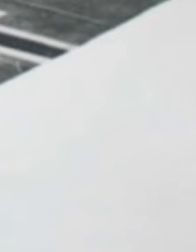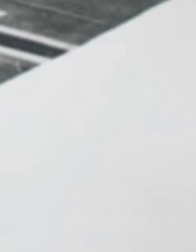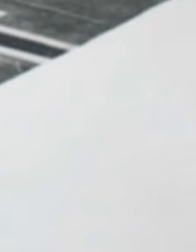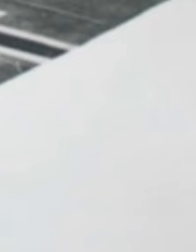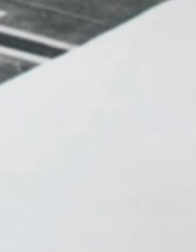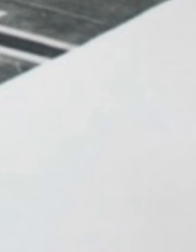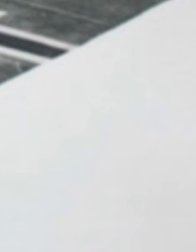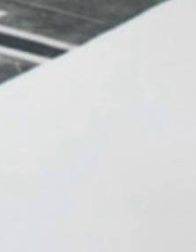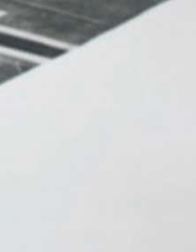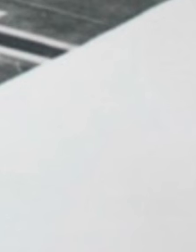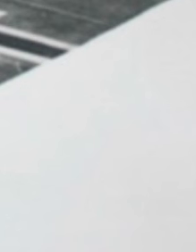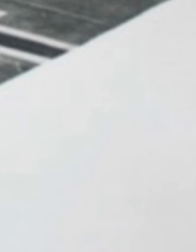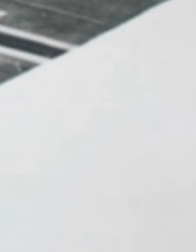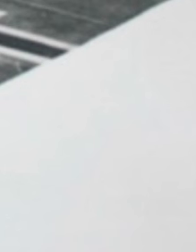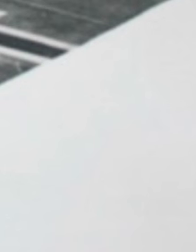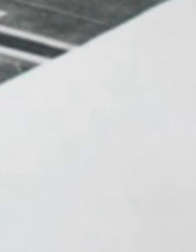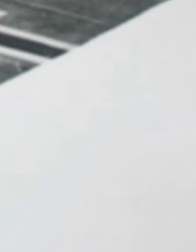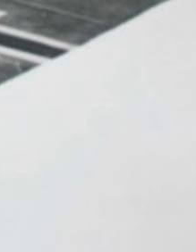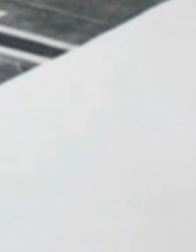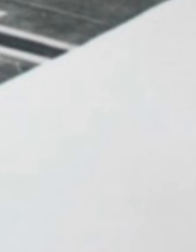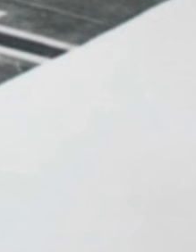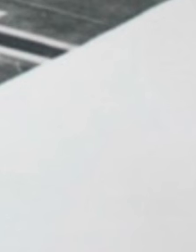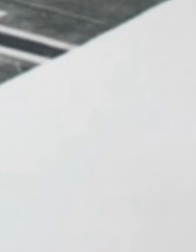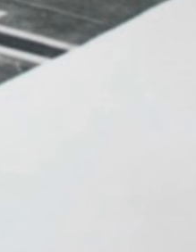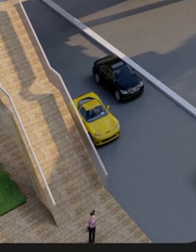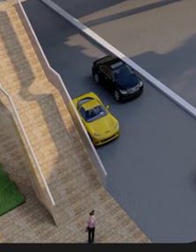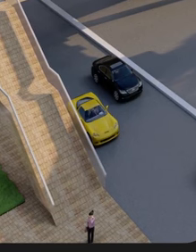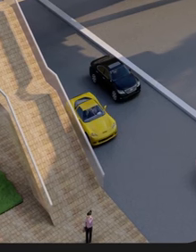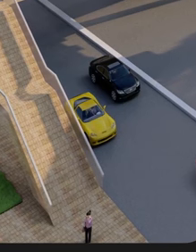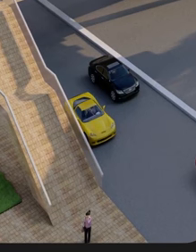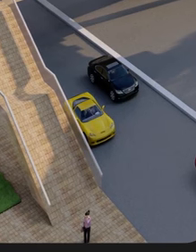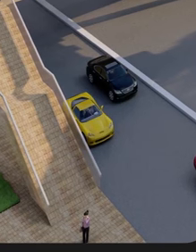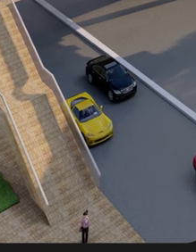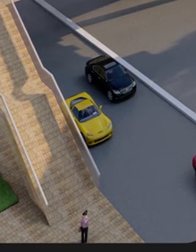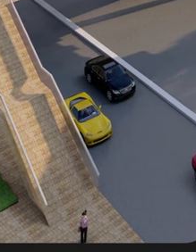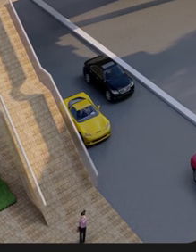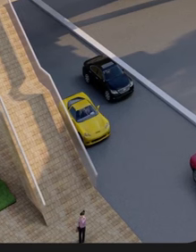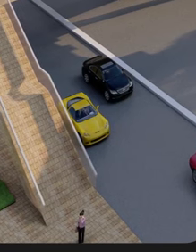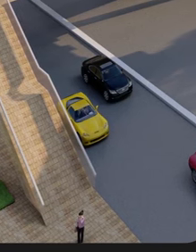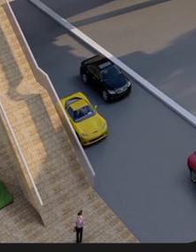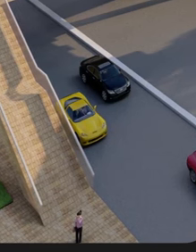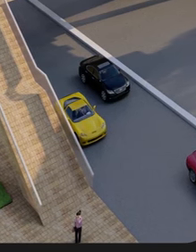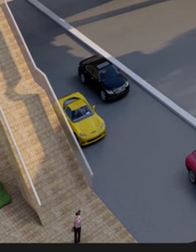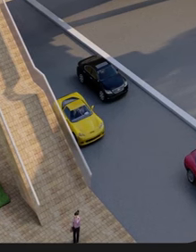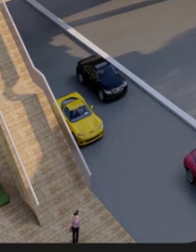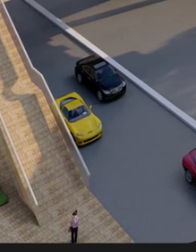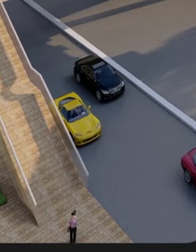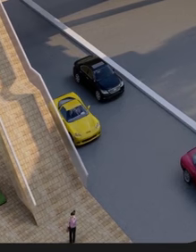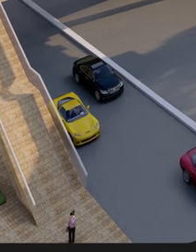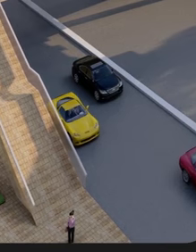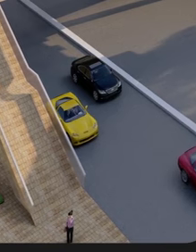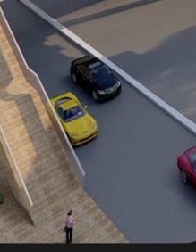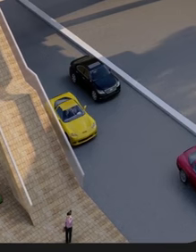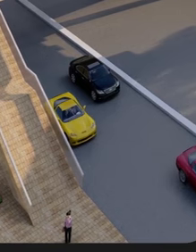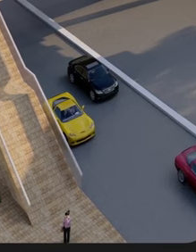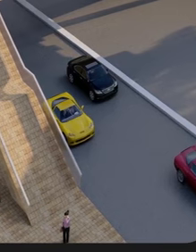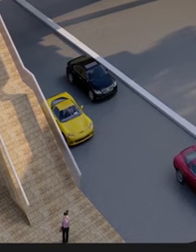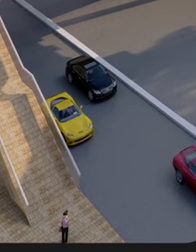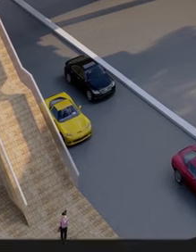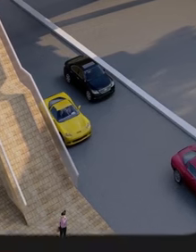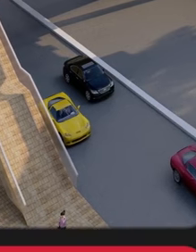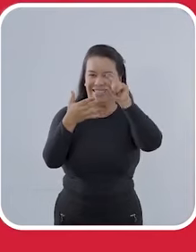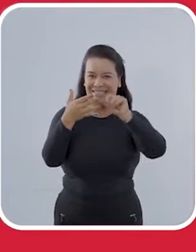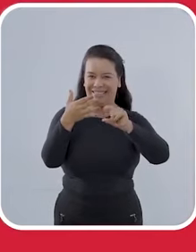que conecten con la identidad de la ciudad y sus habitantes. A continuación, explicaré en detalle cada una de estas propuestas